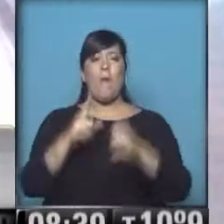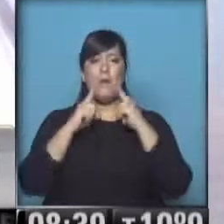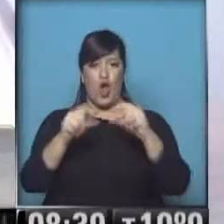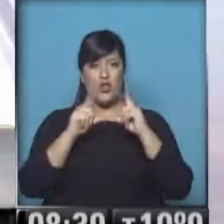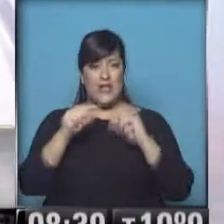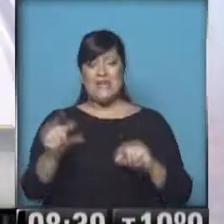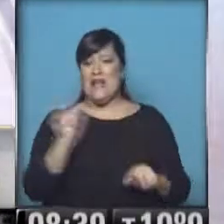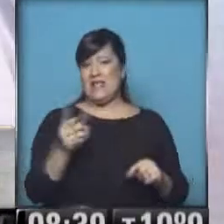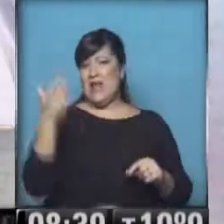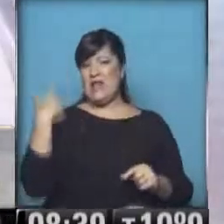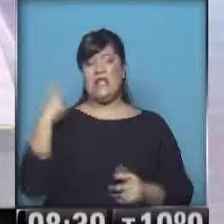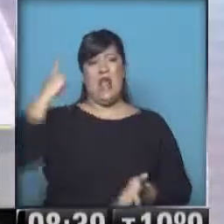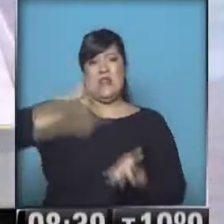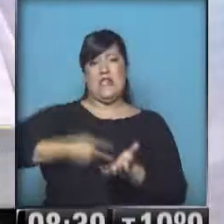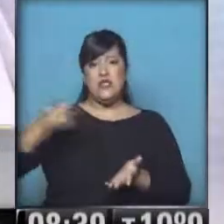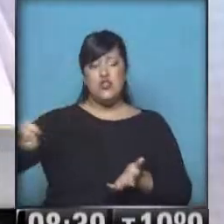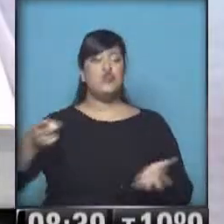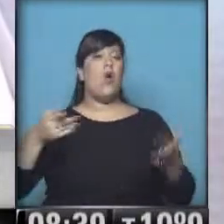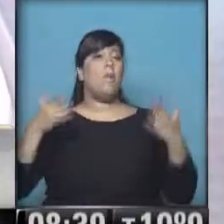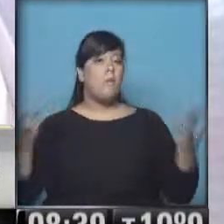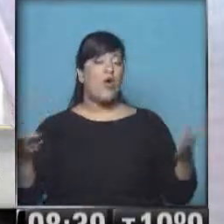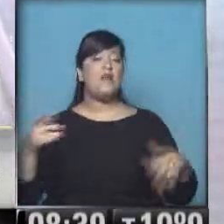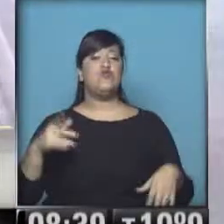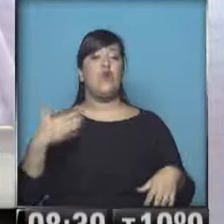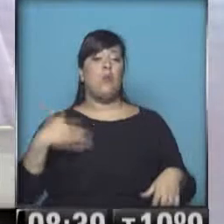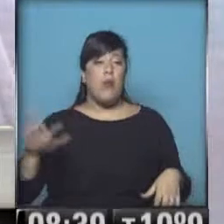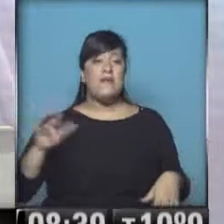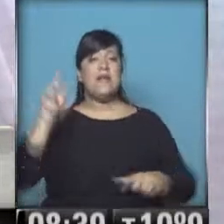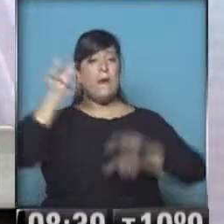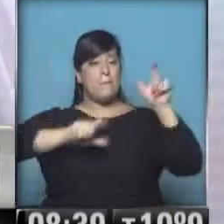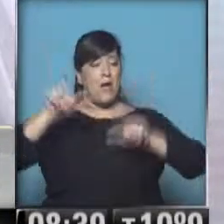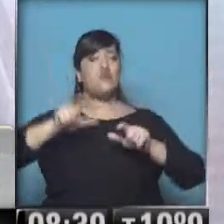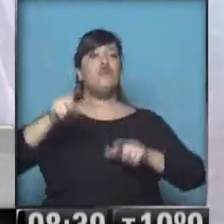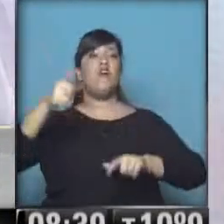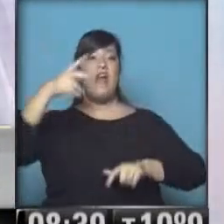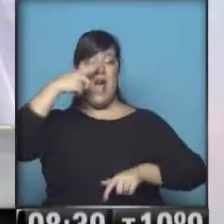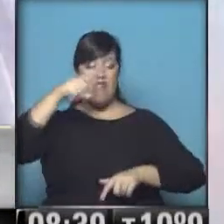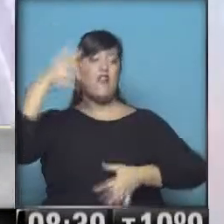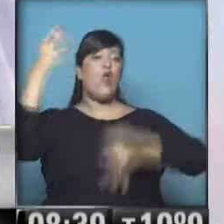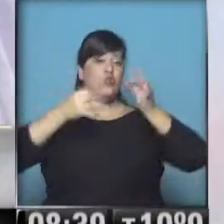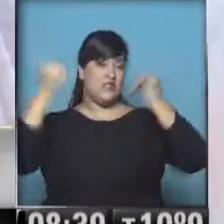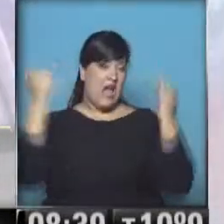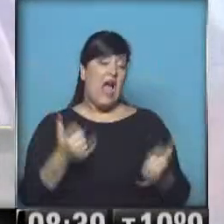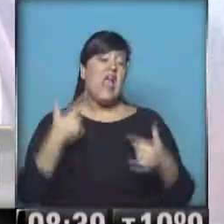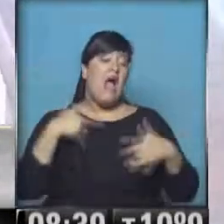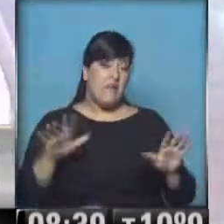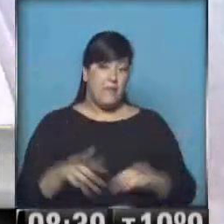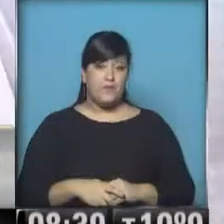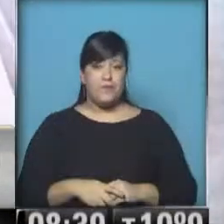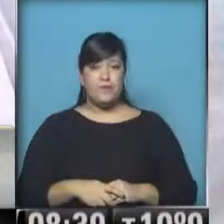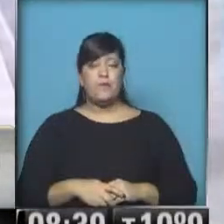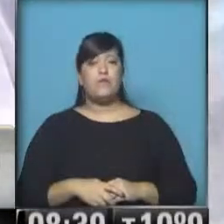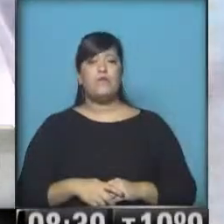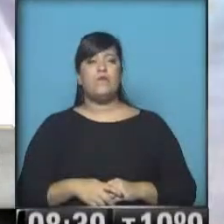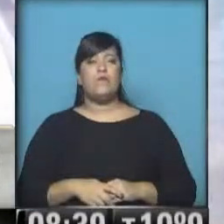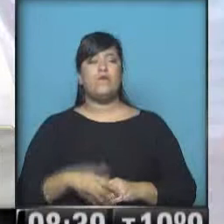recién acaba de fallar hace una semana, con lo cual quizá los trabajadores puedan tener justicia finalmente. Nosotros estuvimos en varias oportunidades